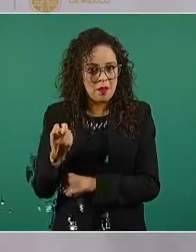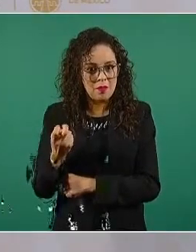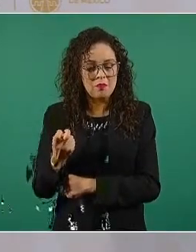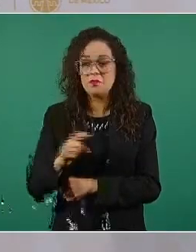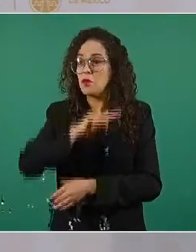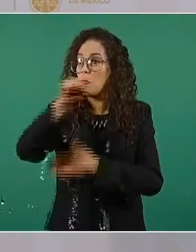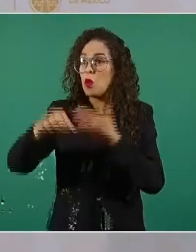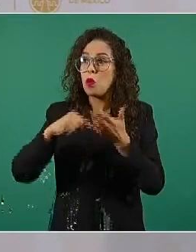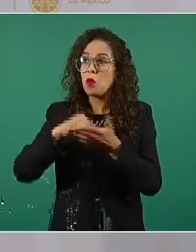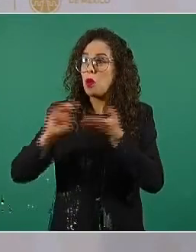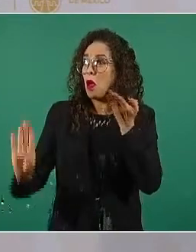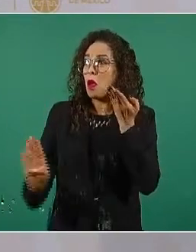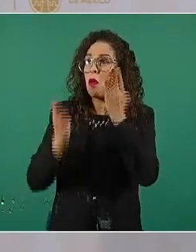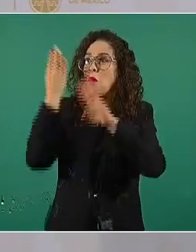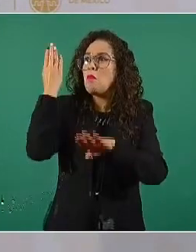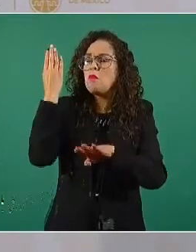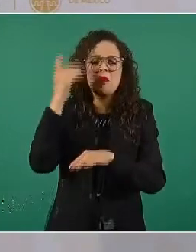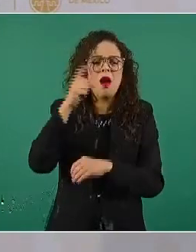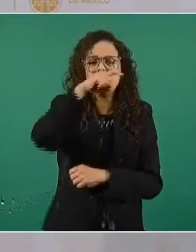lugar del mundo.